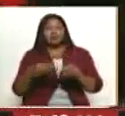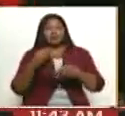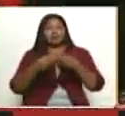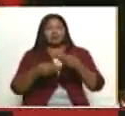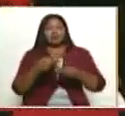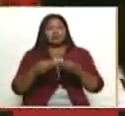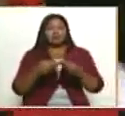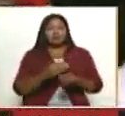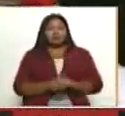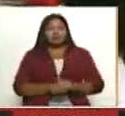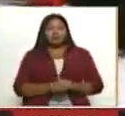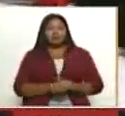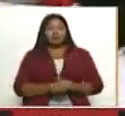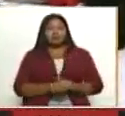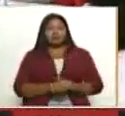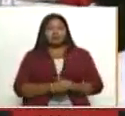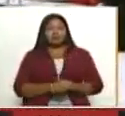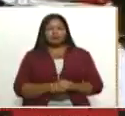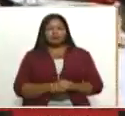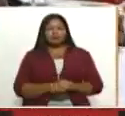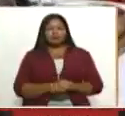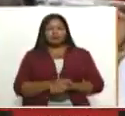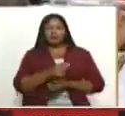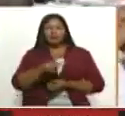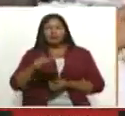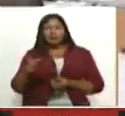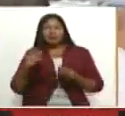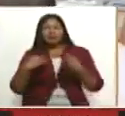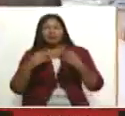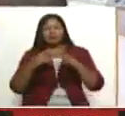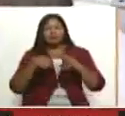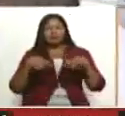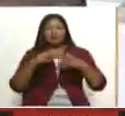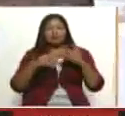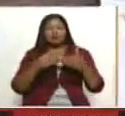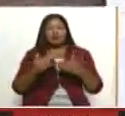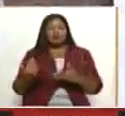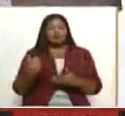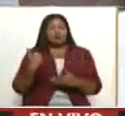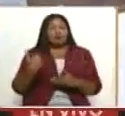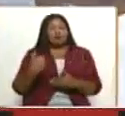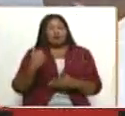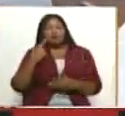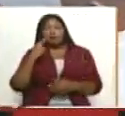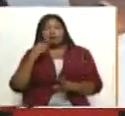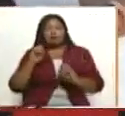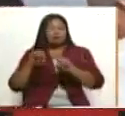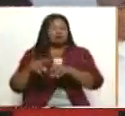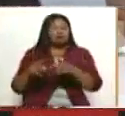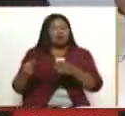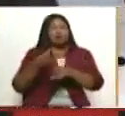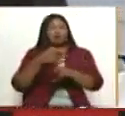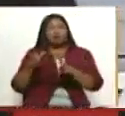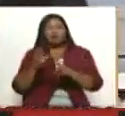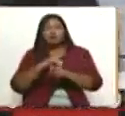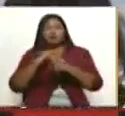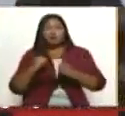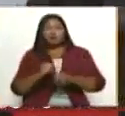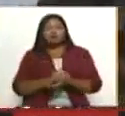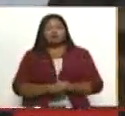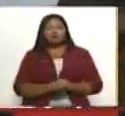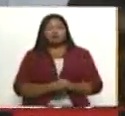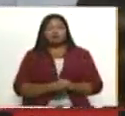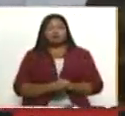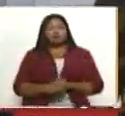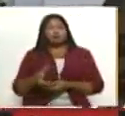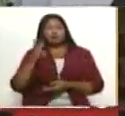gente. La gente que vive en los territorios más afectados por el abandono y la violencia. Pensemos a escuchar en vivo